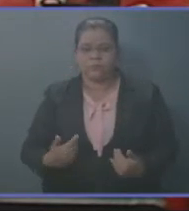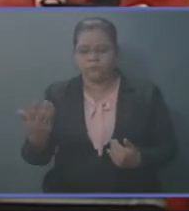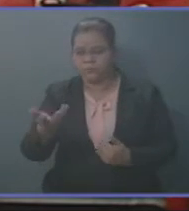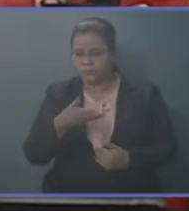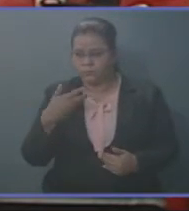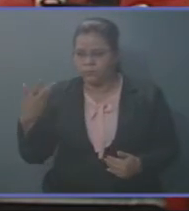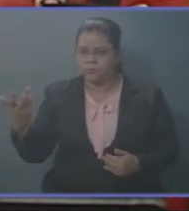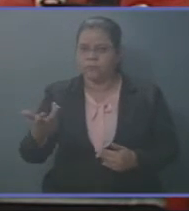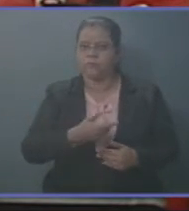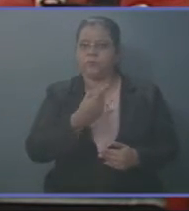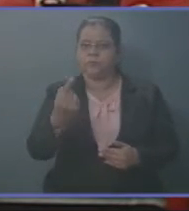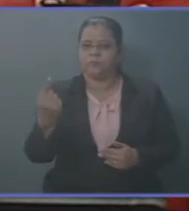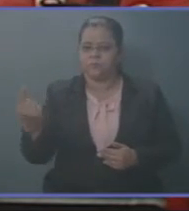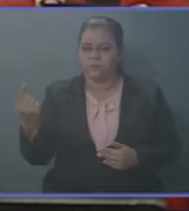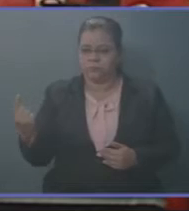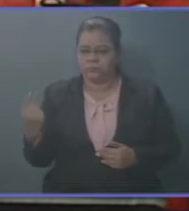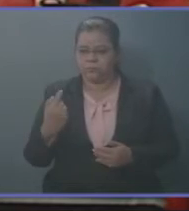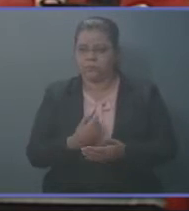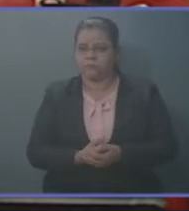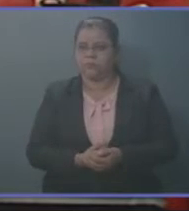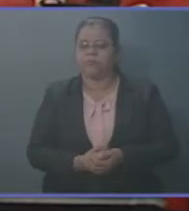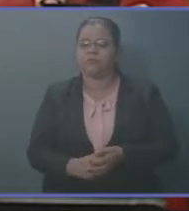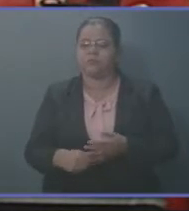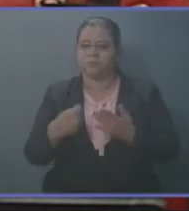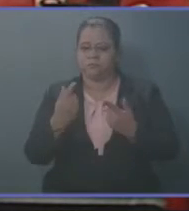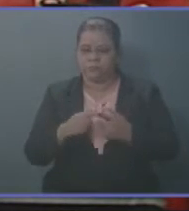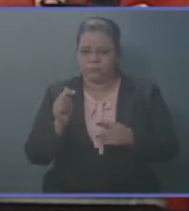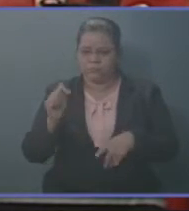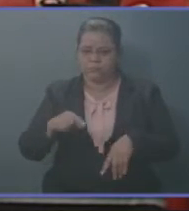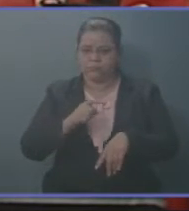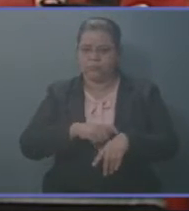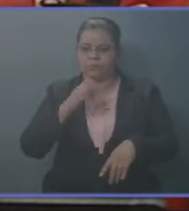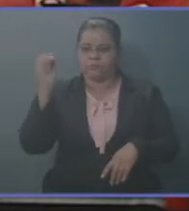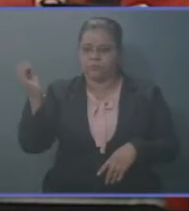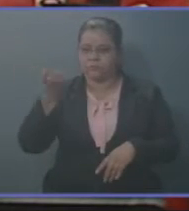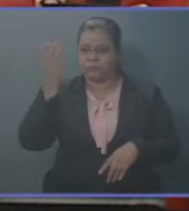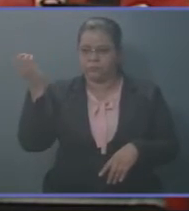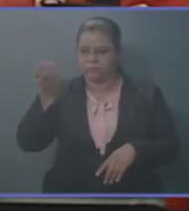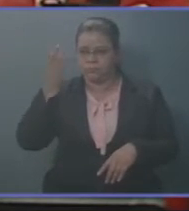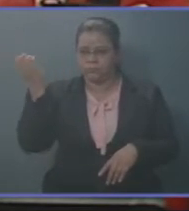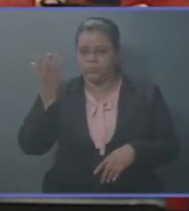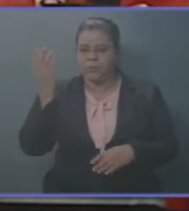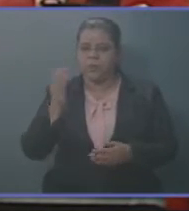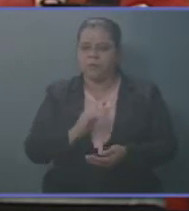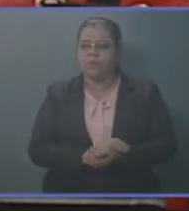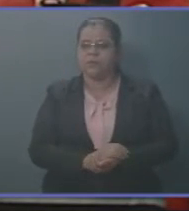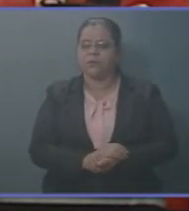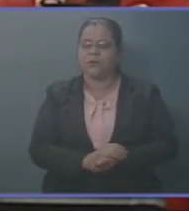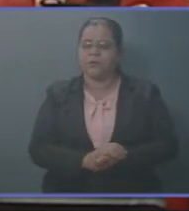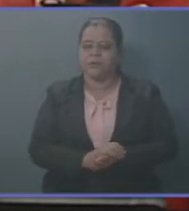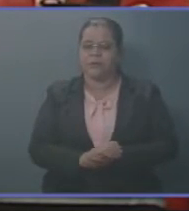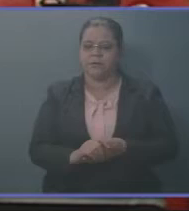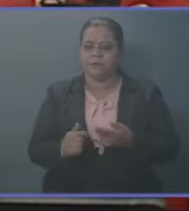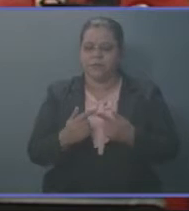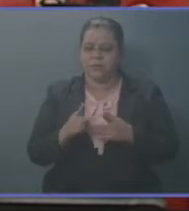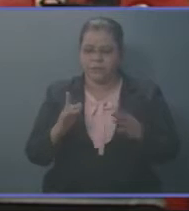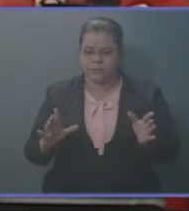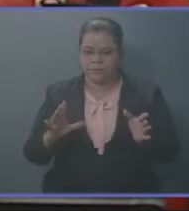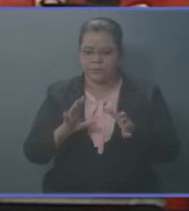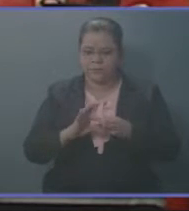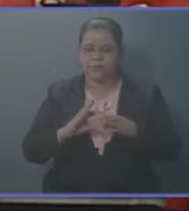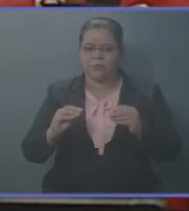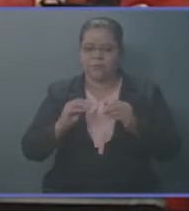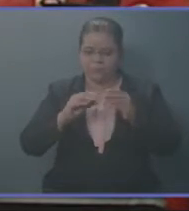todos los ciudadanos en el marco de una emergencia. Es cumpliendo las sentencias